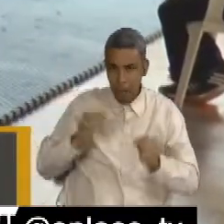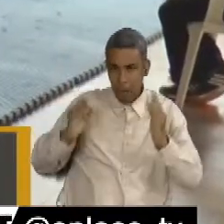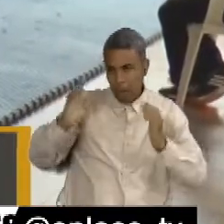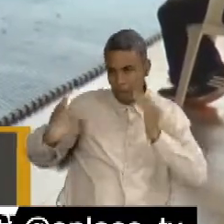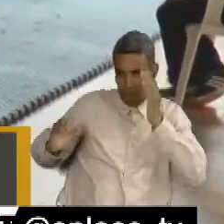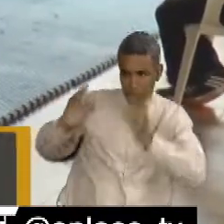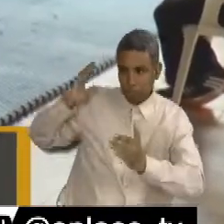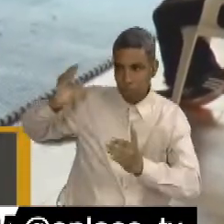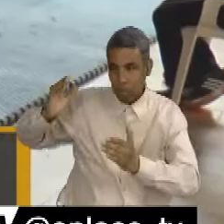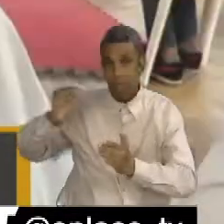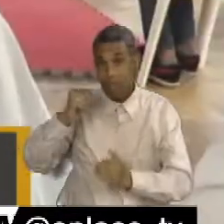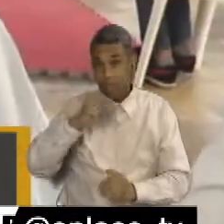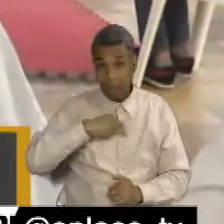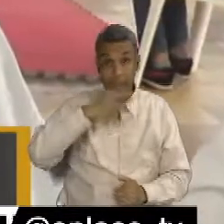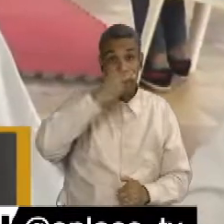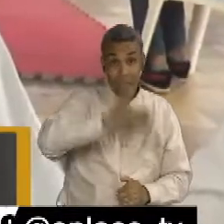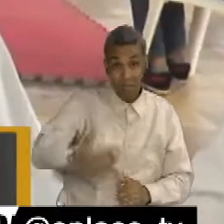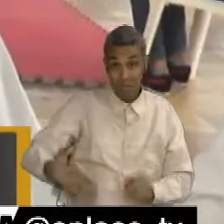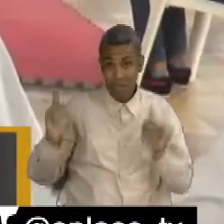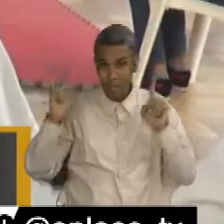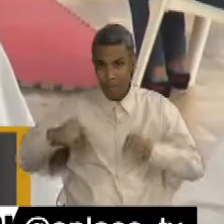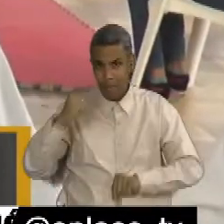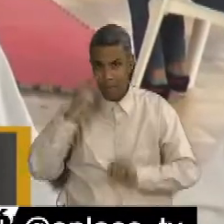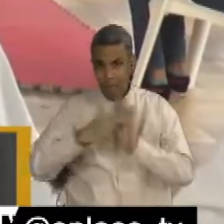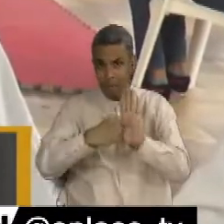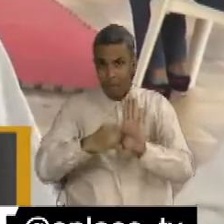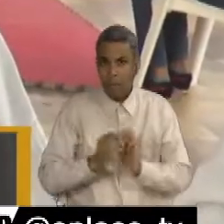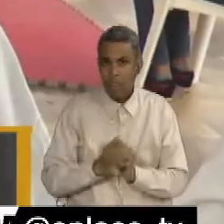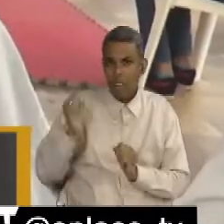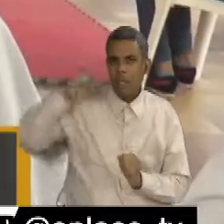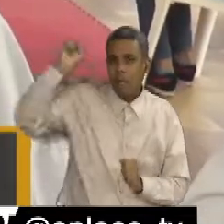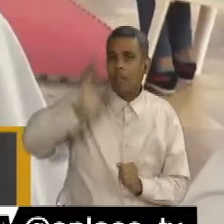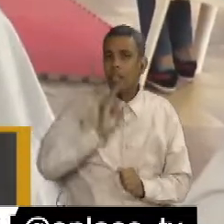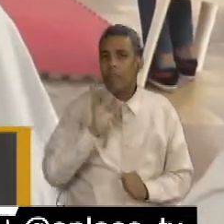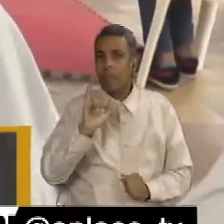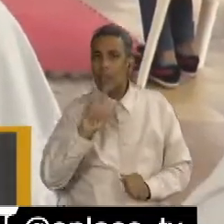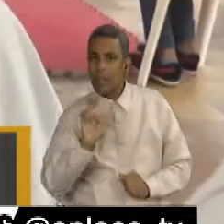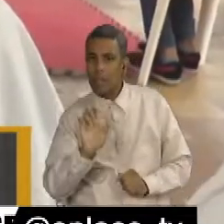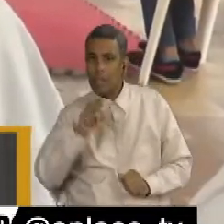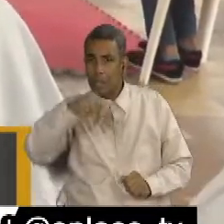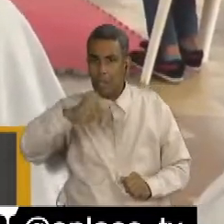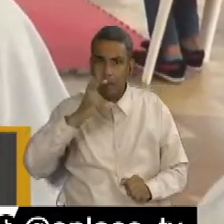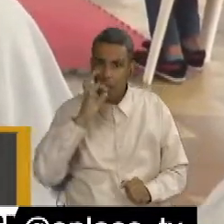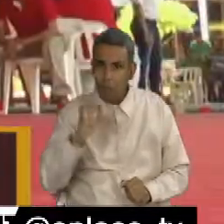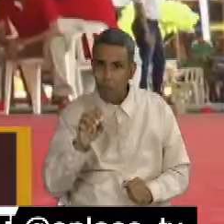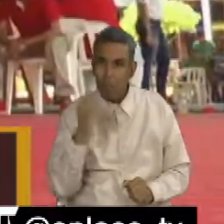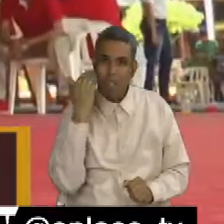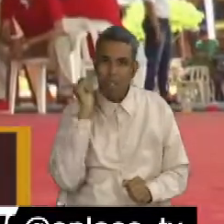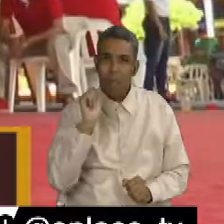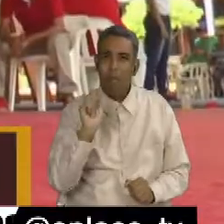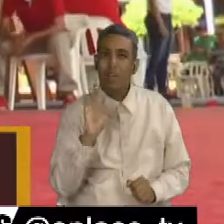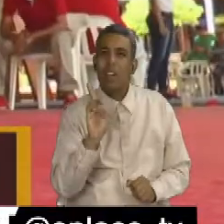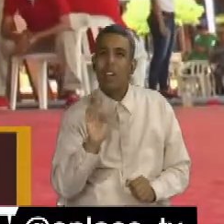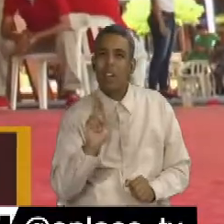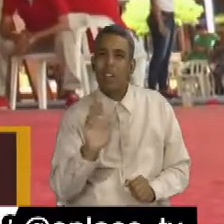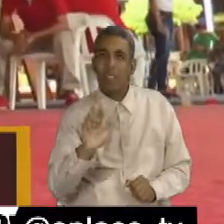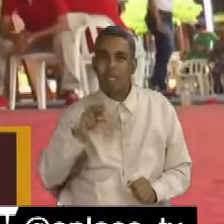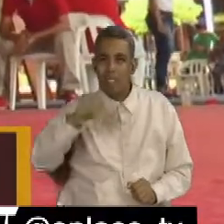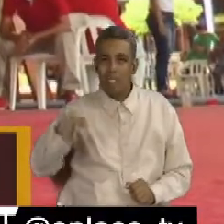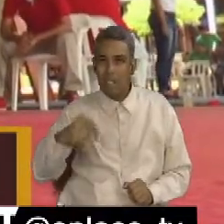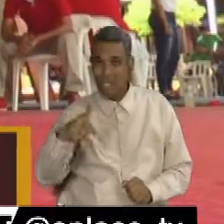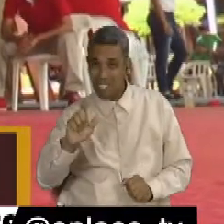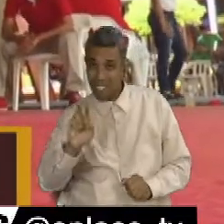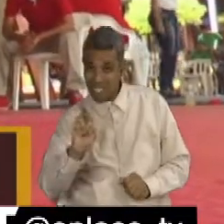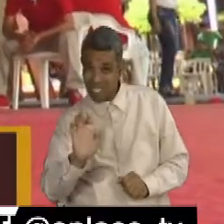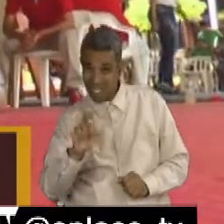festival infantil. En la competencia los más destacados fueron Iván de Jesús Gómez, Luz Adriana Hoyos, Camilo Mejía, Karen Ortiz,